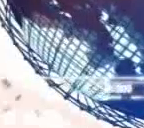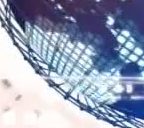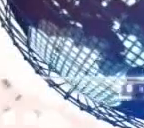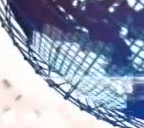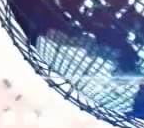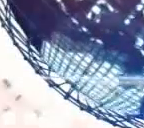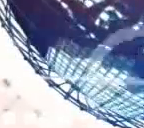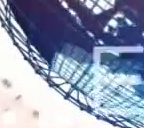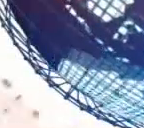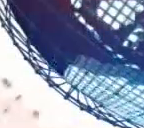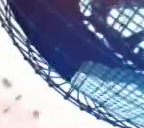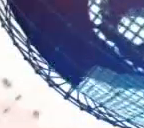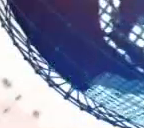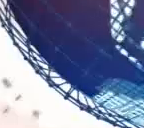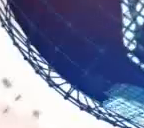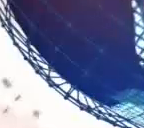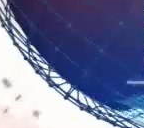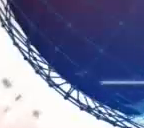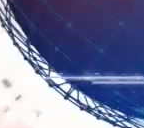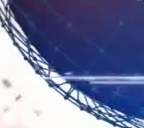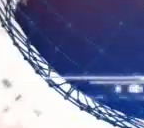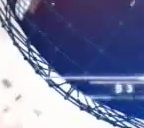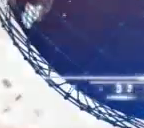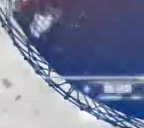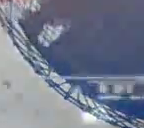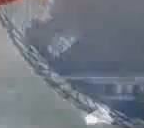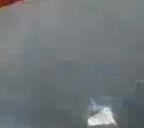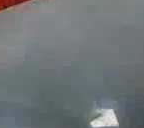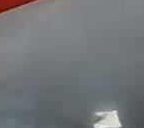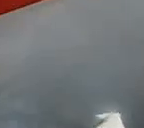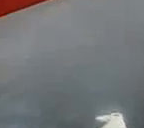Telediario con Mariuxi Mosquera.